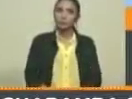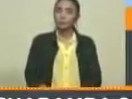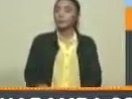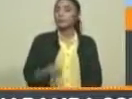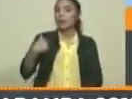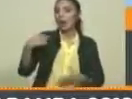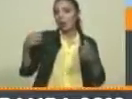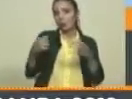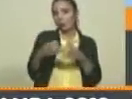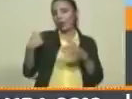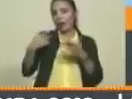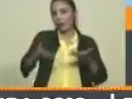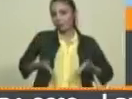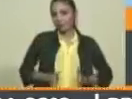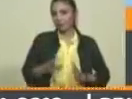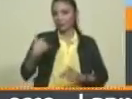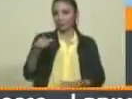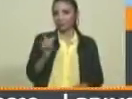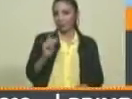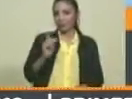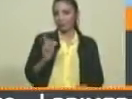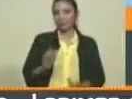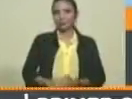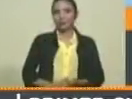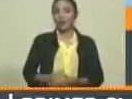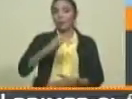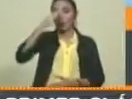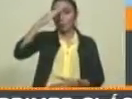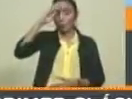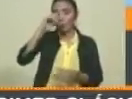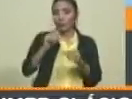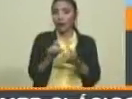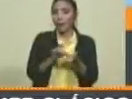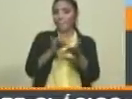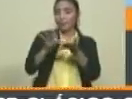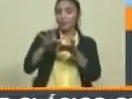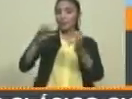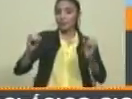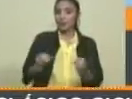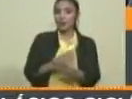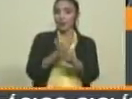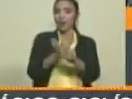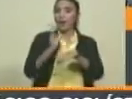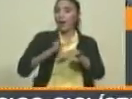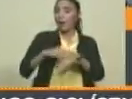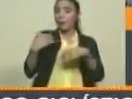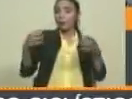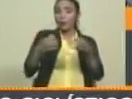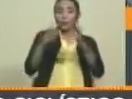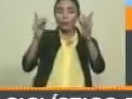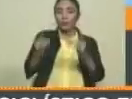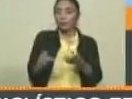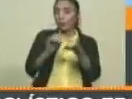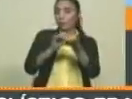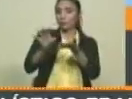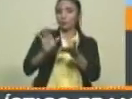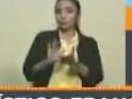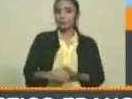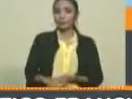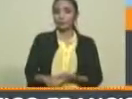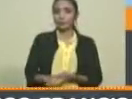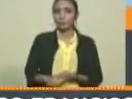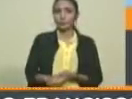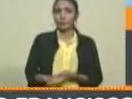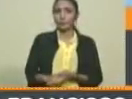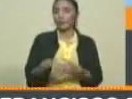nosotros no había nacido, cuando a Cuba la expulsaron de la OEA por unanimidad, como paso previo